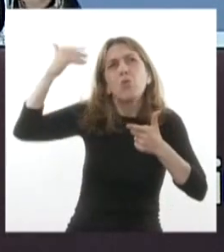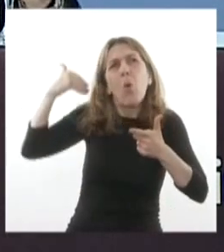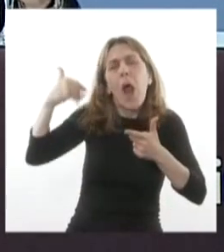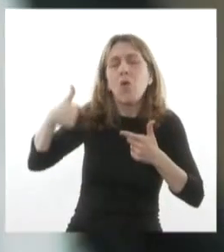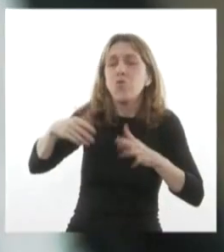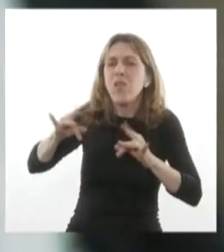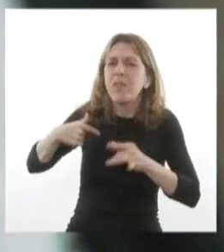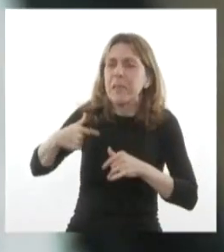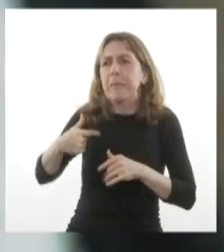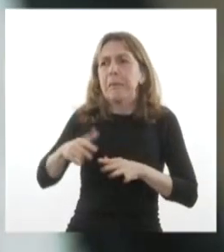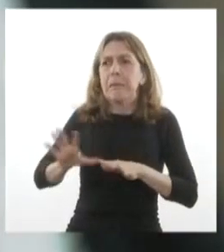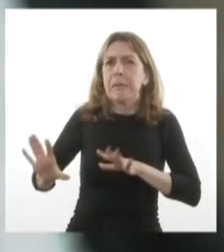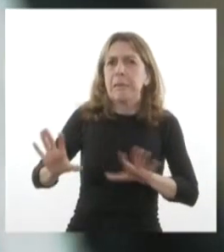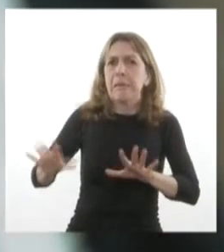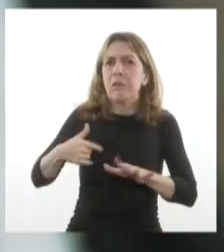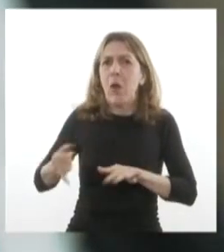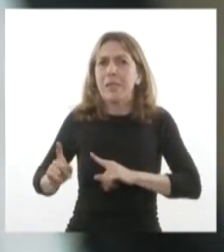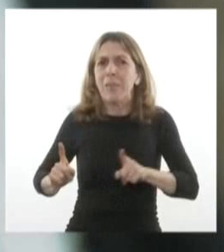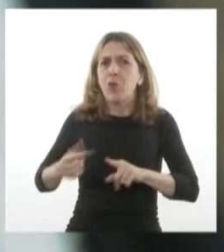aceptar.